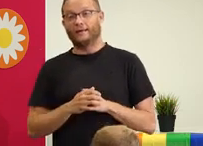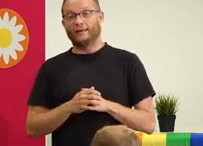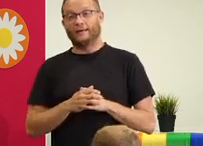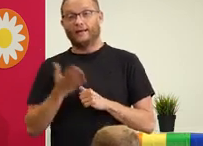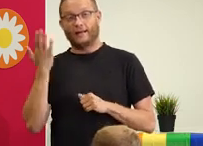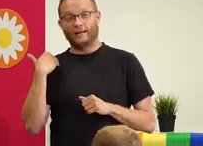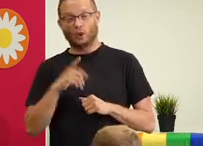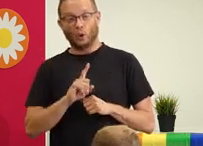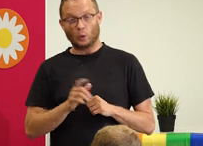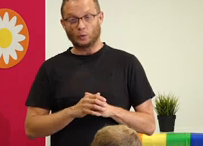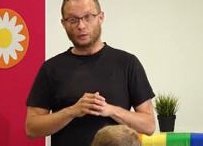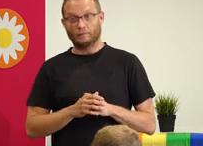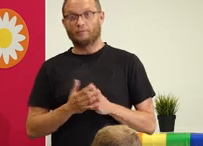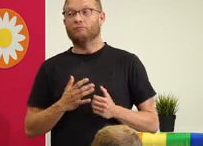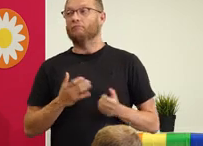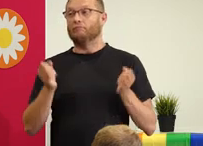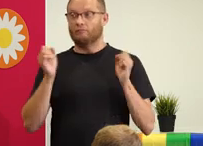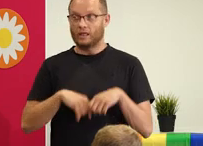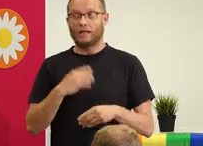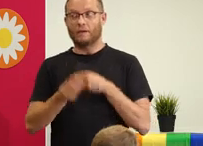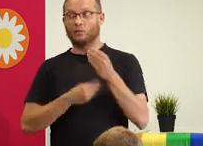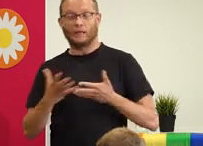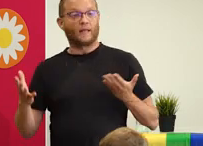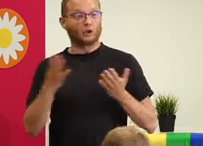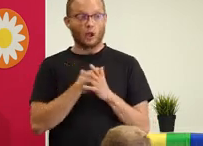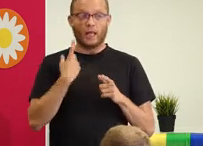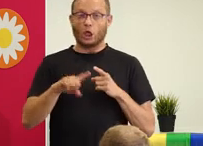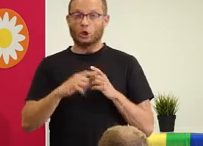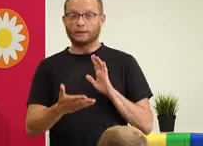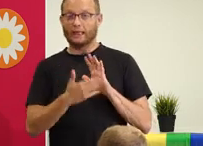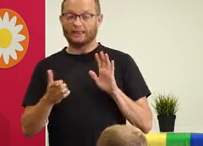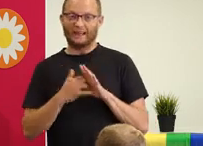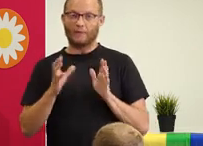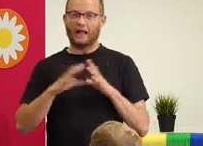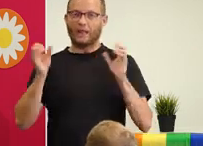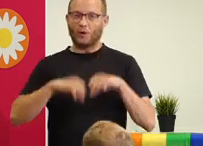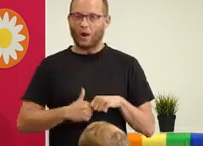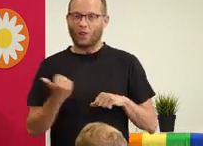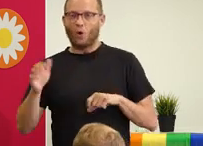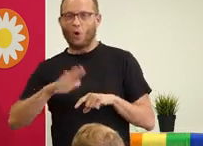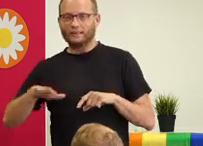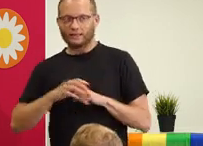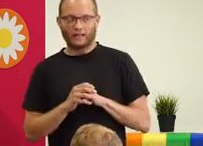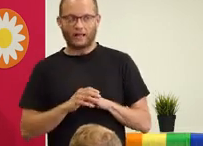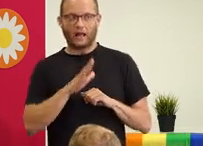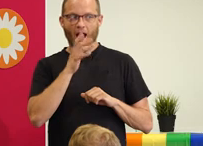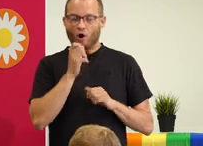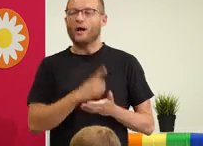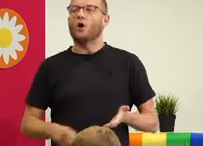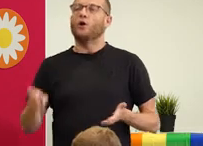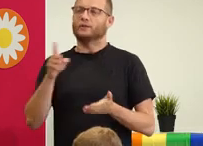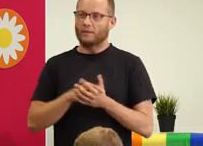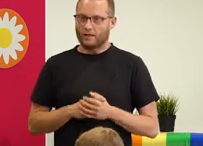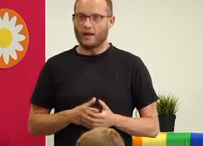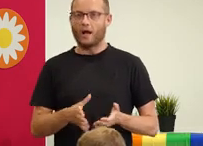no, o sea, que vale, pues vamos a quitar todo esto para estar de acuerdo con el oeste, y ahora de nuevo, o sea,